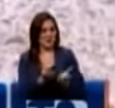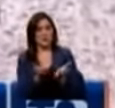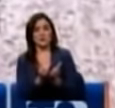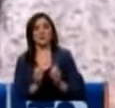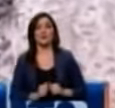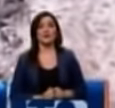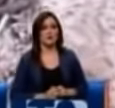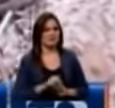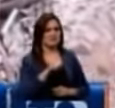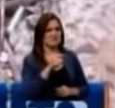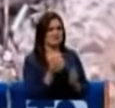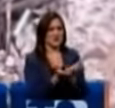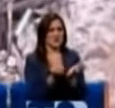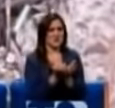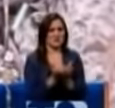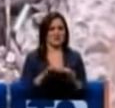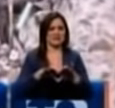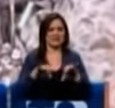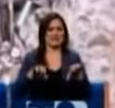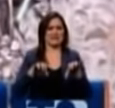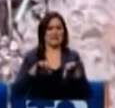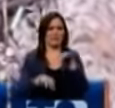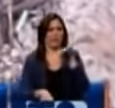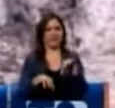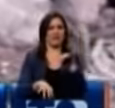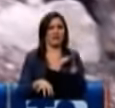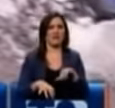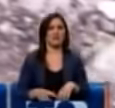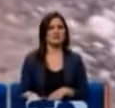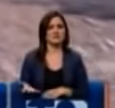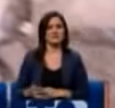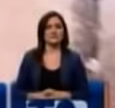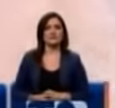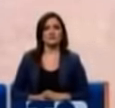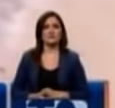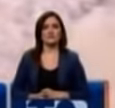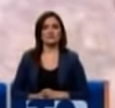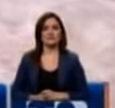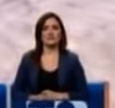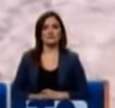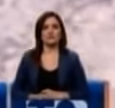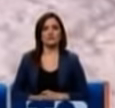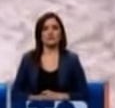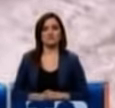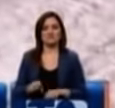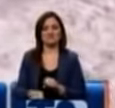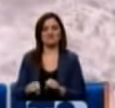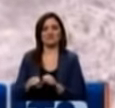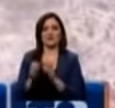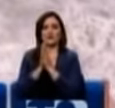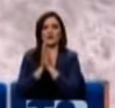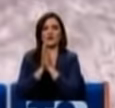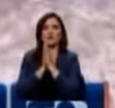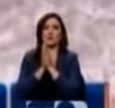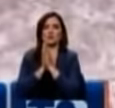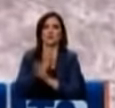metido parte del concreto ahí. Por lo tanto, esto va en continua degeneración. Pedimos al Consejo